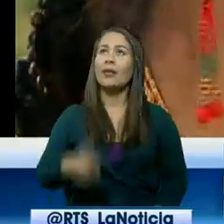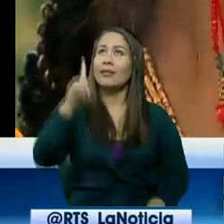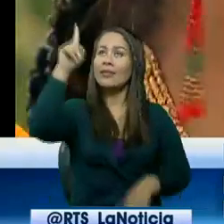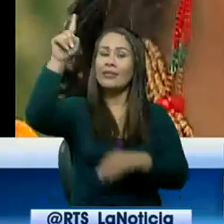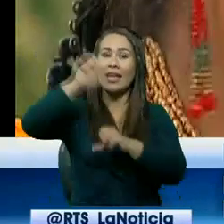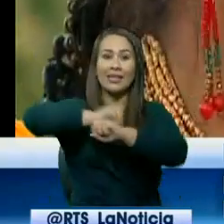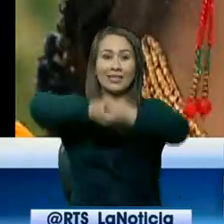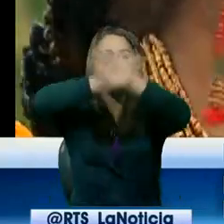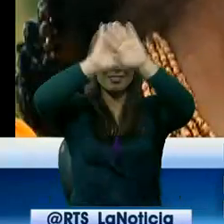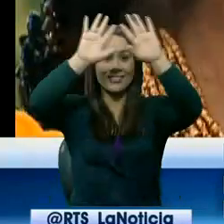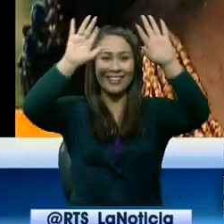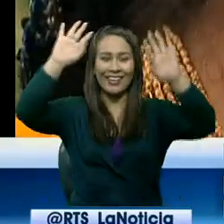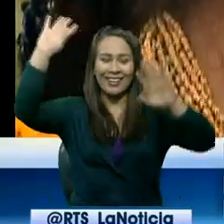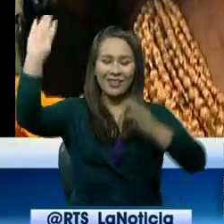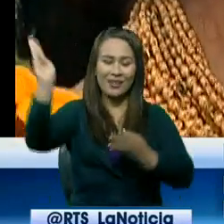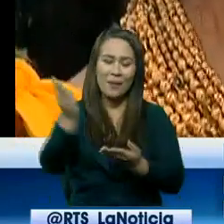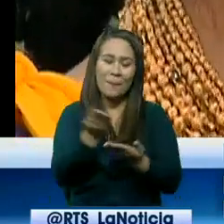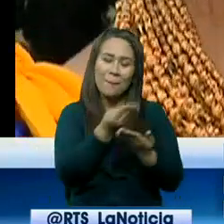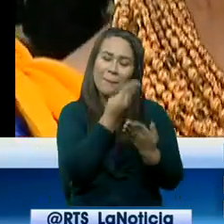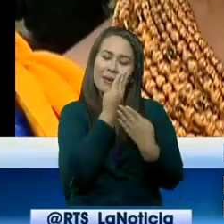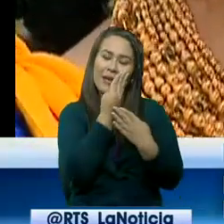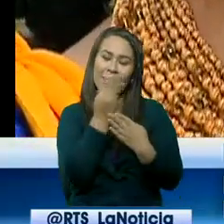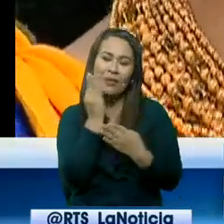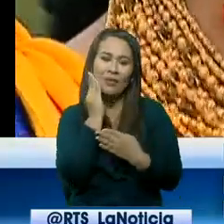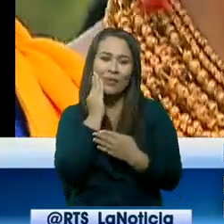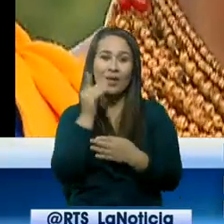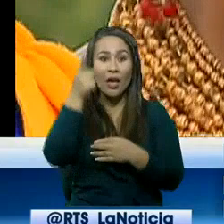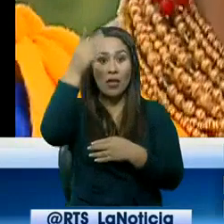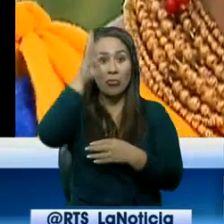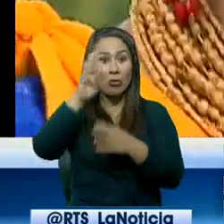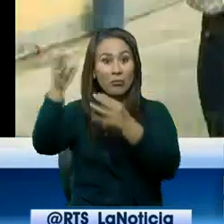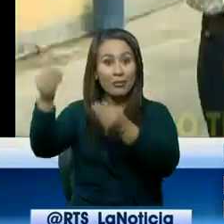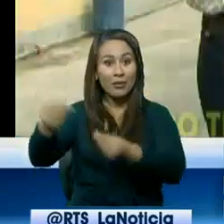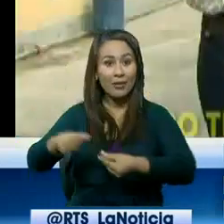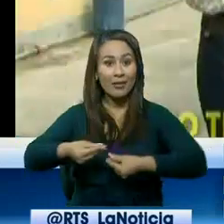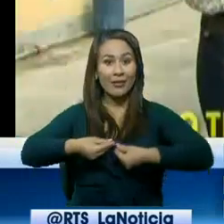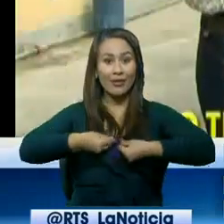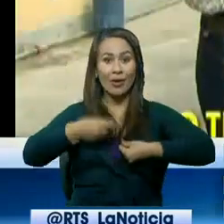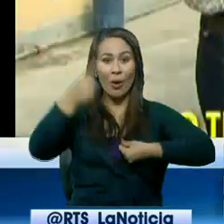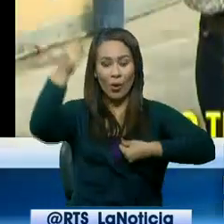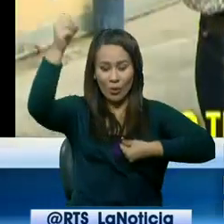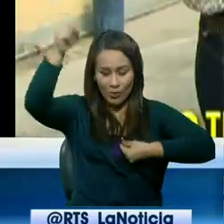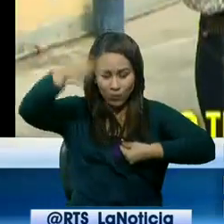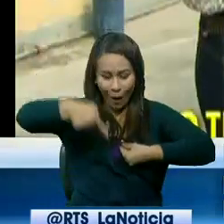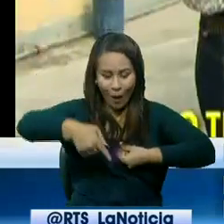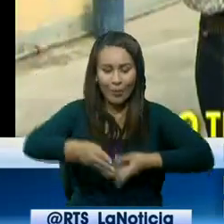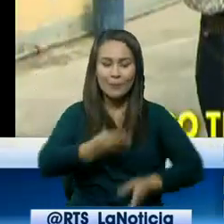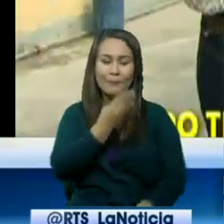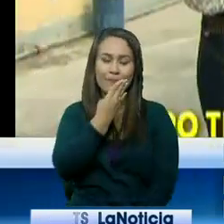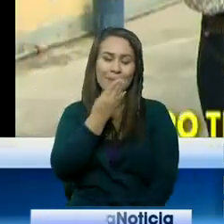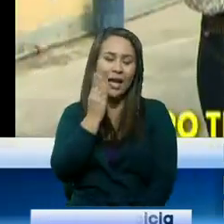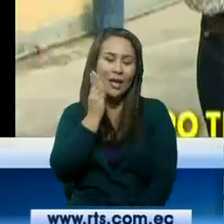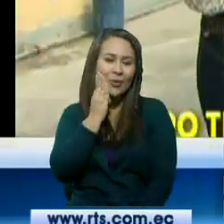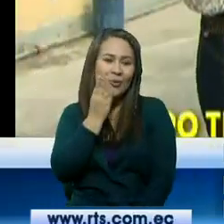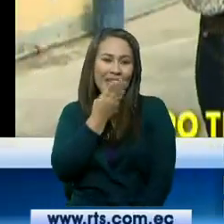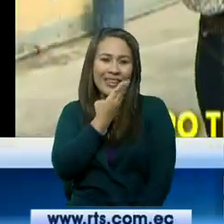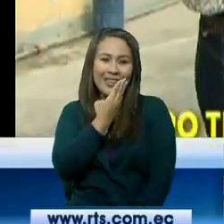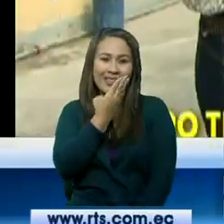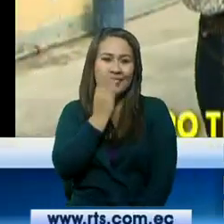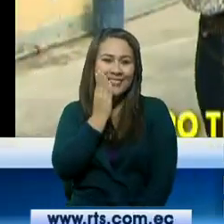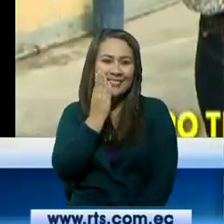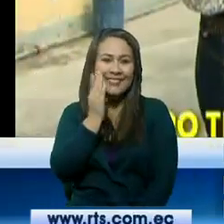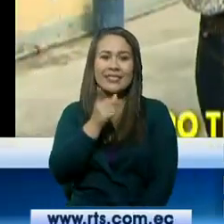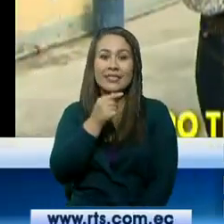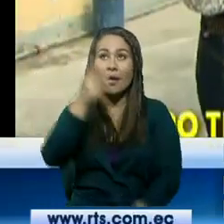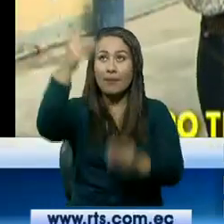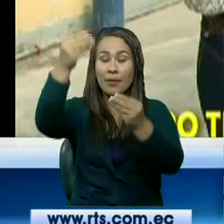cielo cae un pañuelo mandado del niño Dios. Del cielo cae un pañuelo mandado